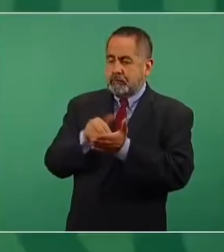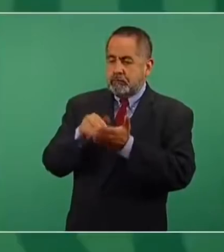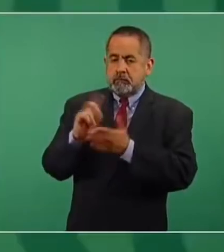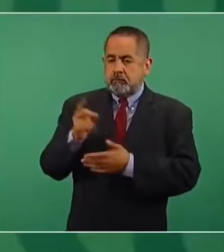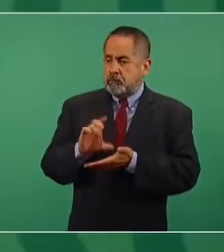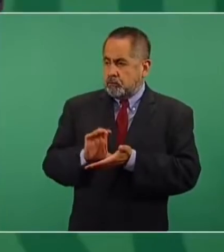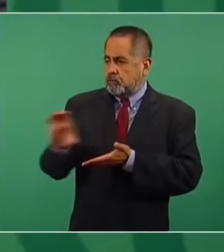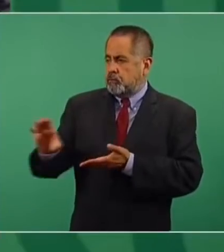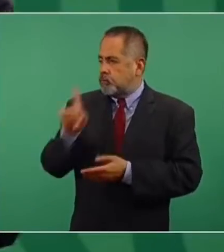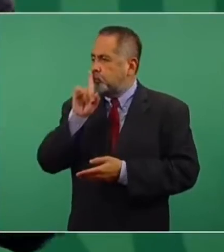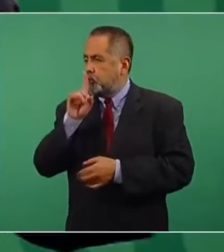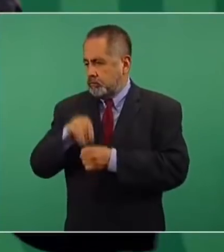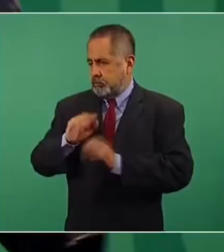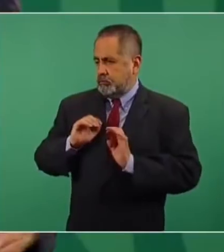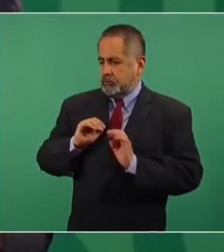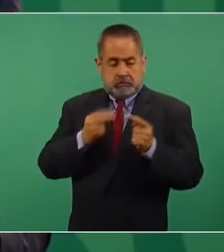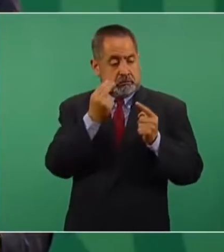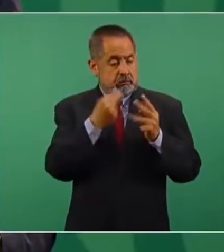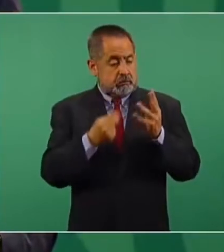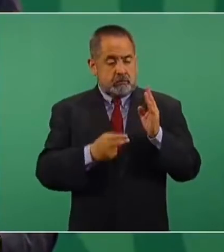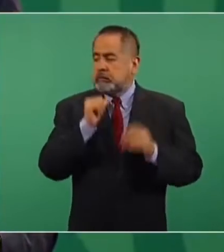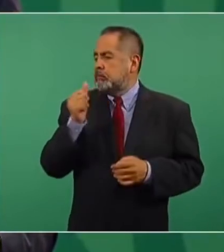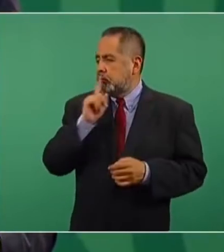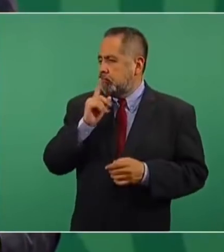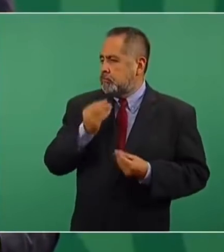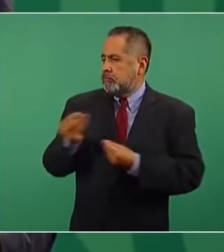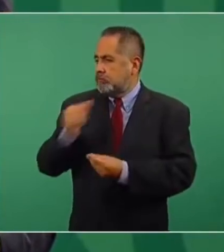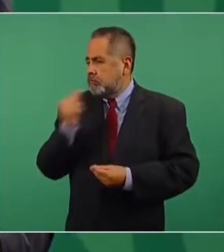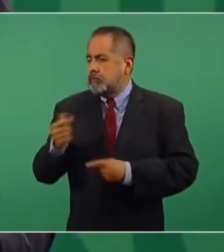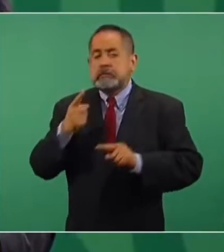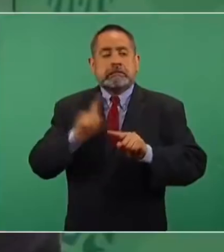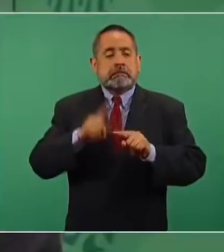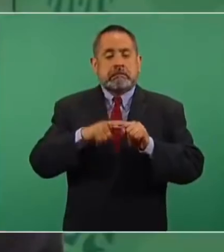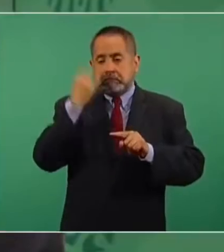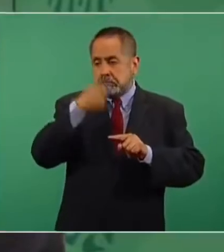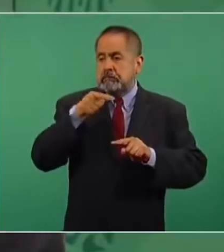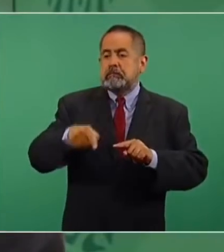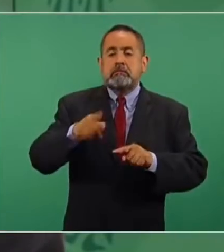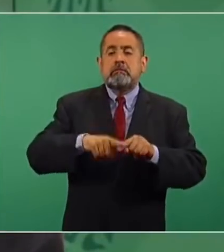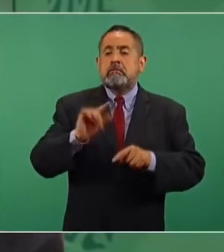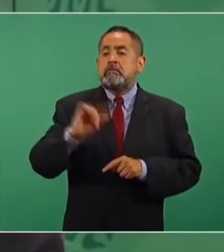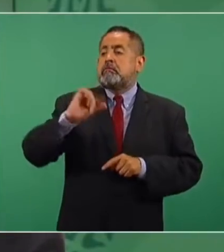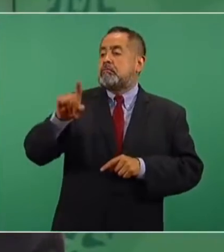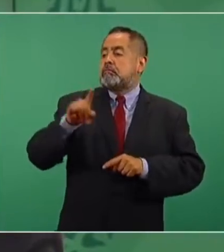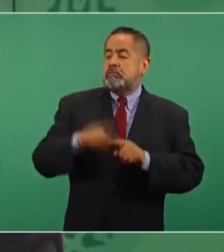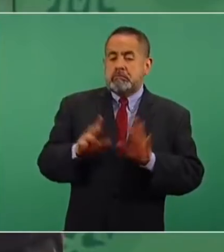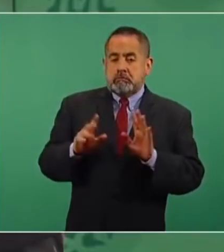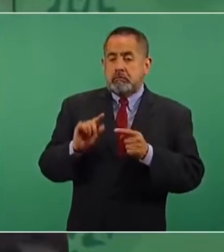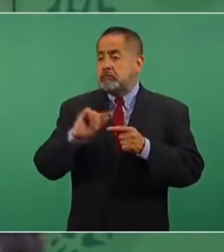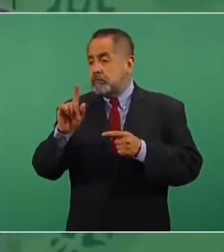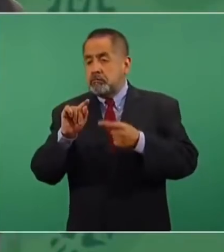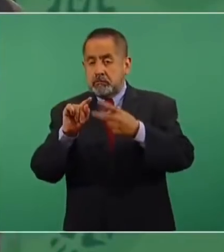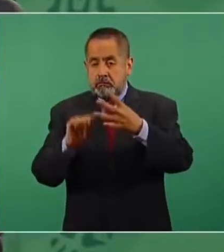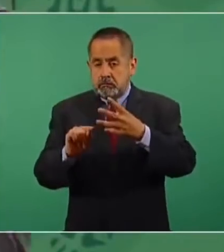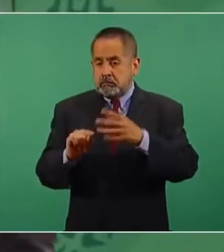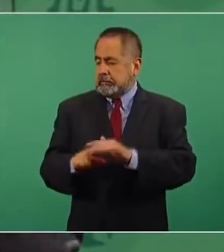y no te doy a conocer quién fue el funcionario o los funcionarios